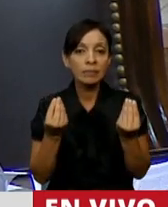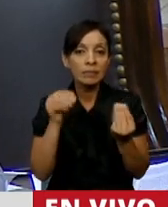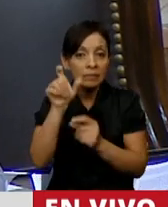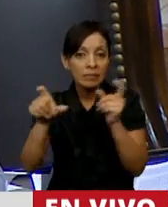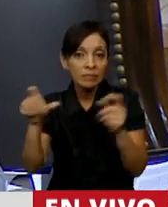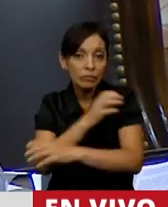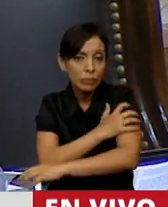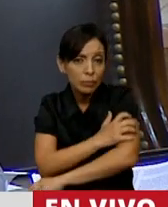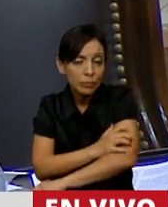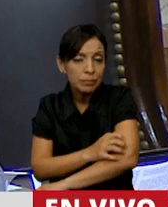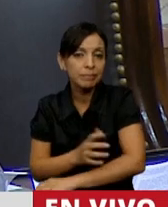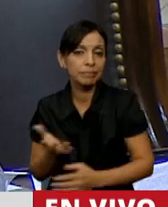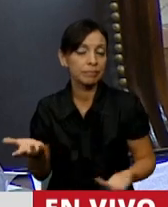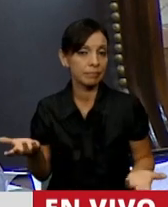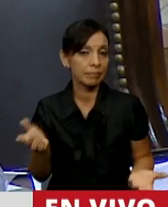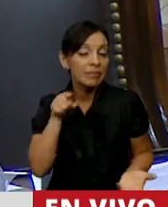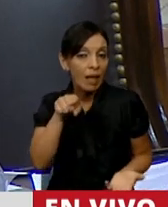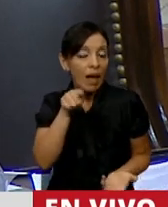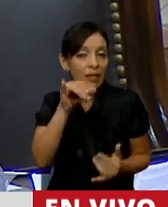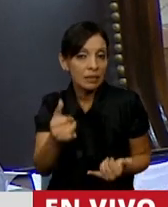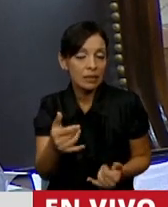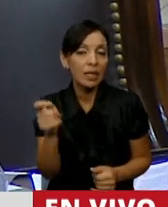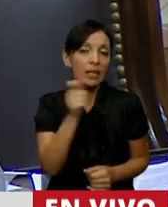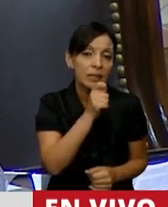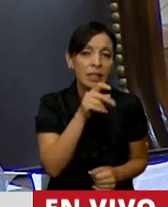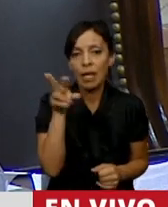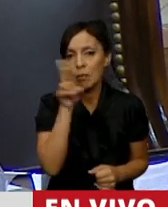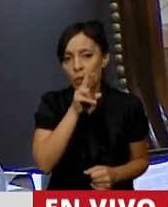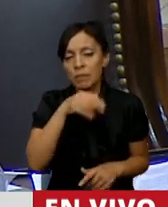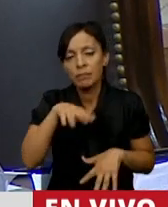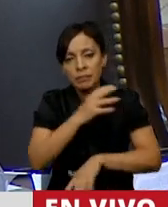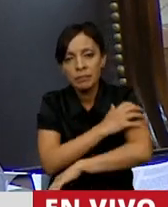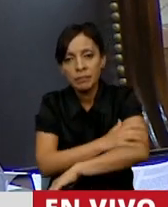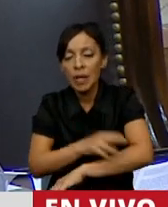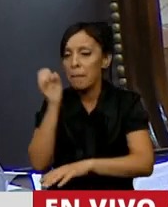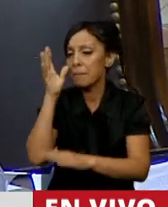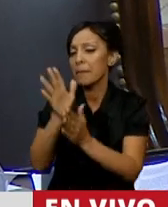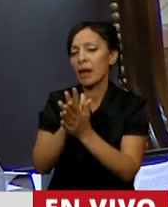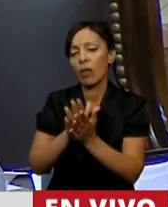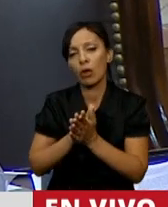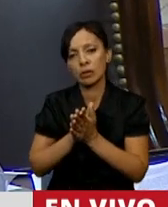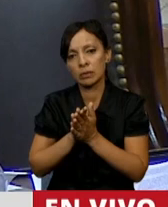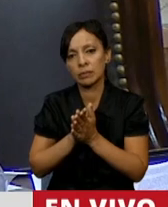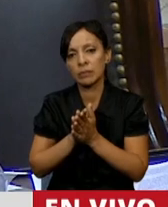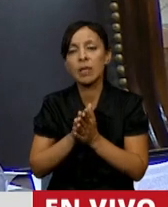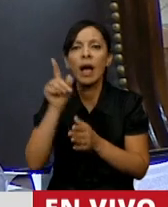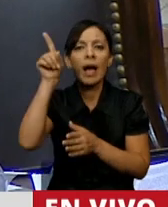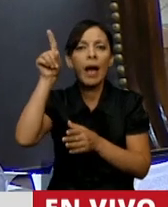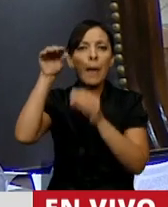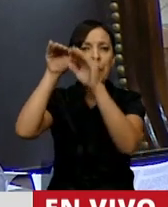vulnerables. Los más vulnerables o las chicas más vulnerables. Perdón, diputado, le pido en los